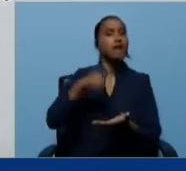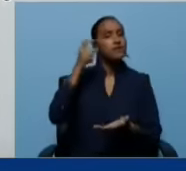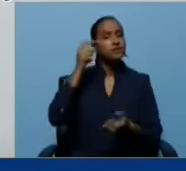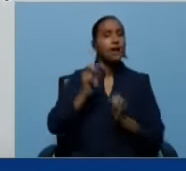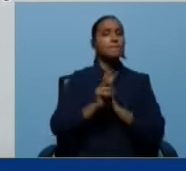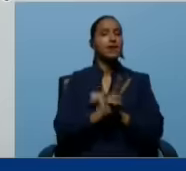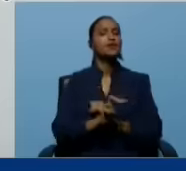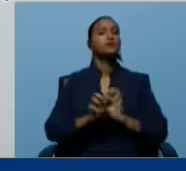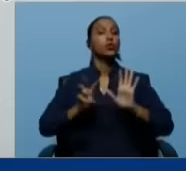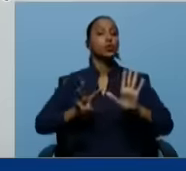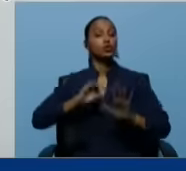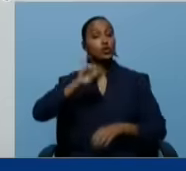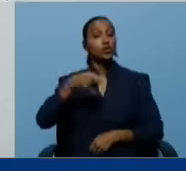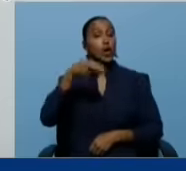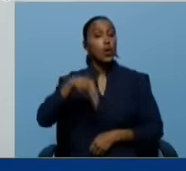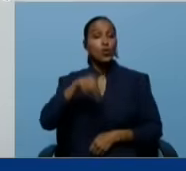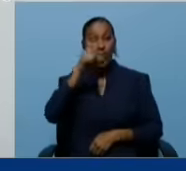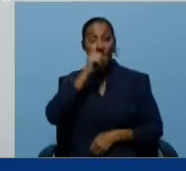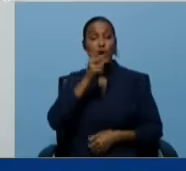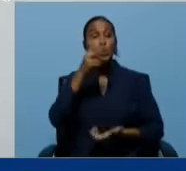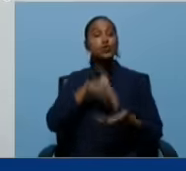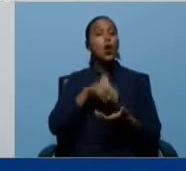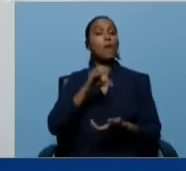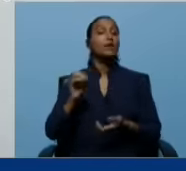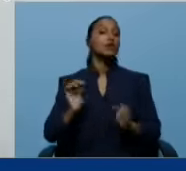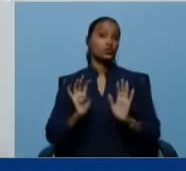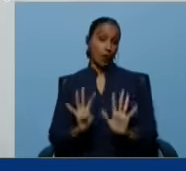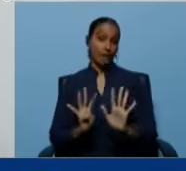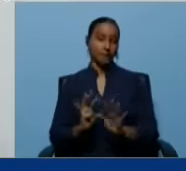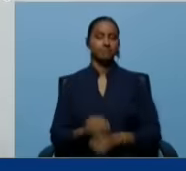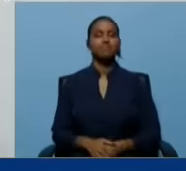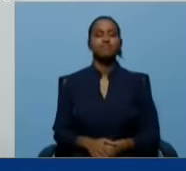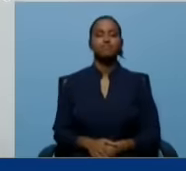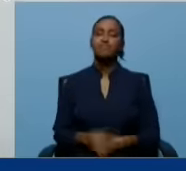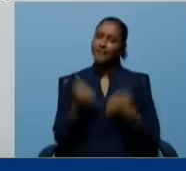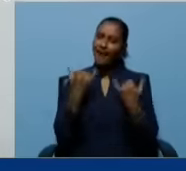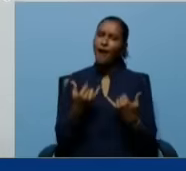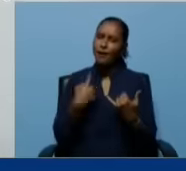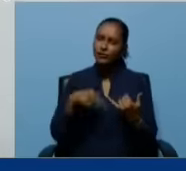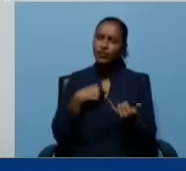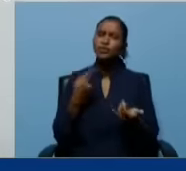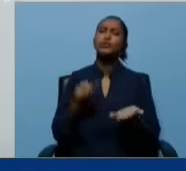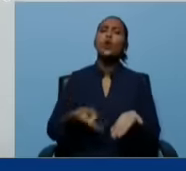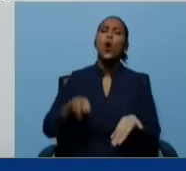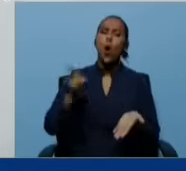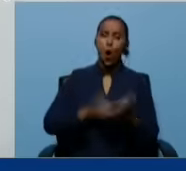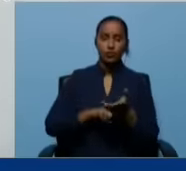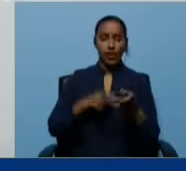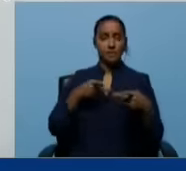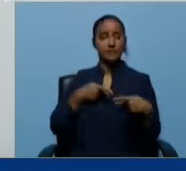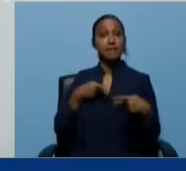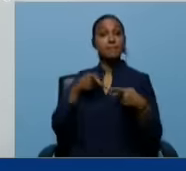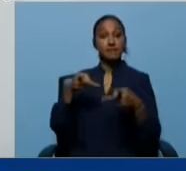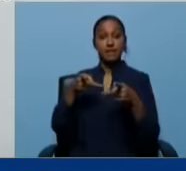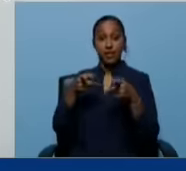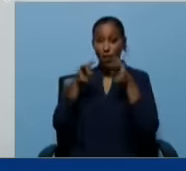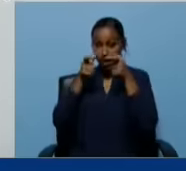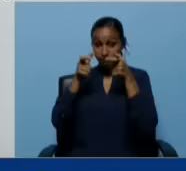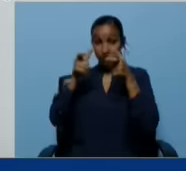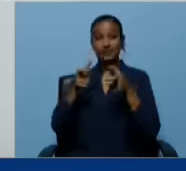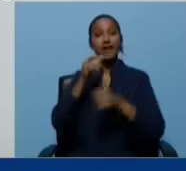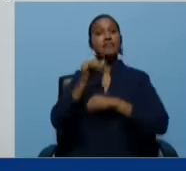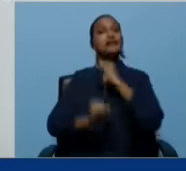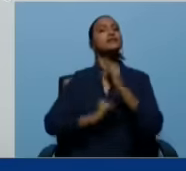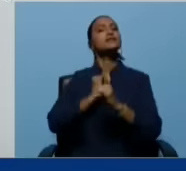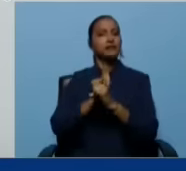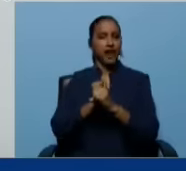junio del año 2009. Ahora estamos nuevamente aquí como observadores e invitados del ALBA, una asociación de